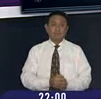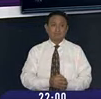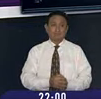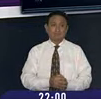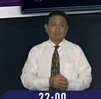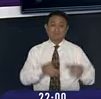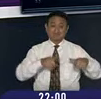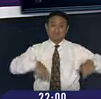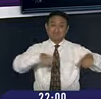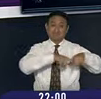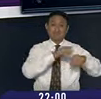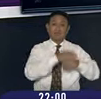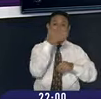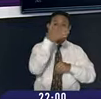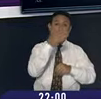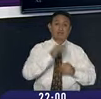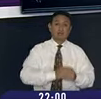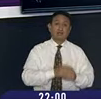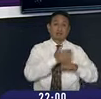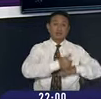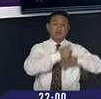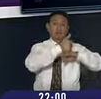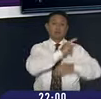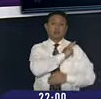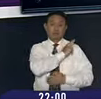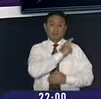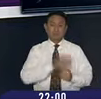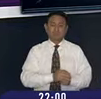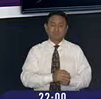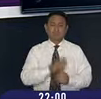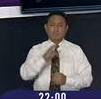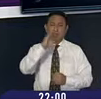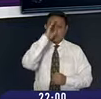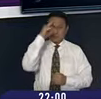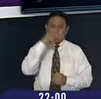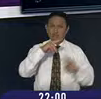facultad. La policía investiga el móvil del crimen.